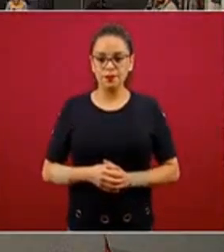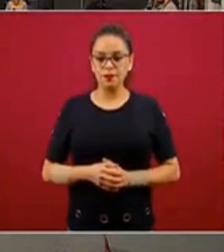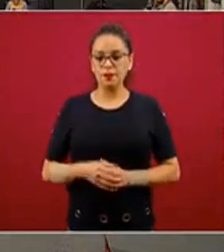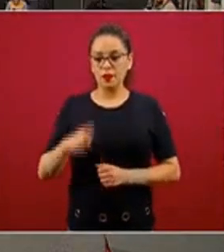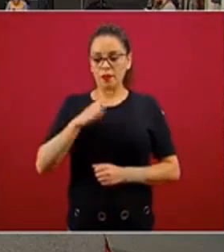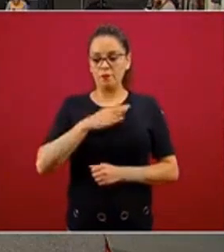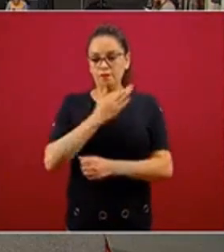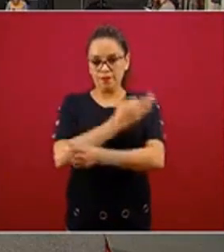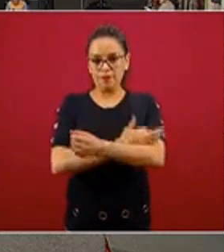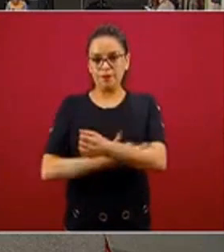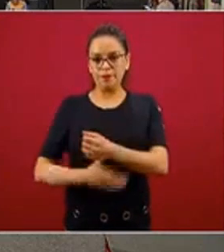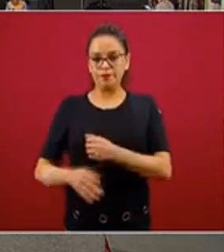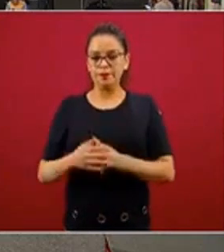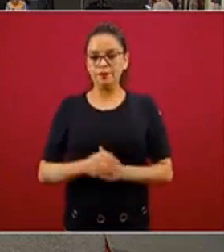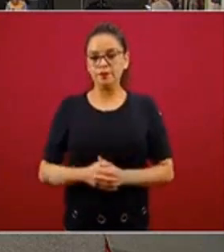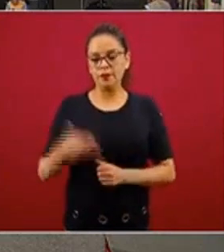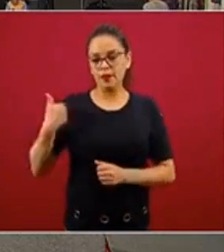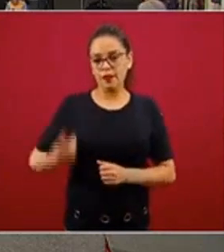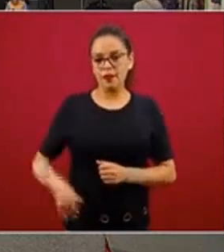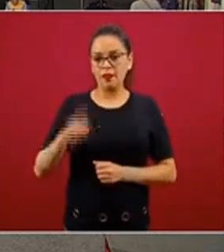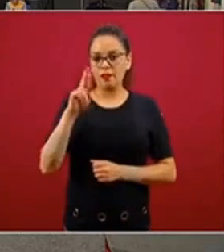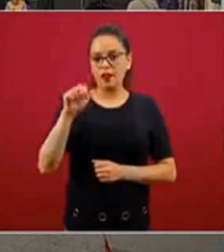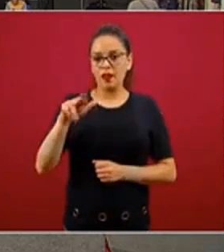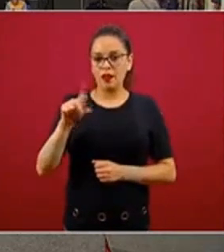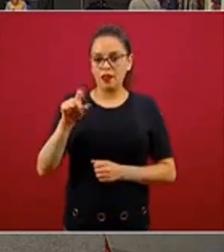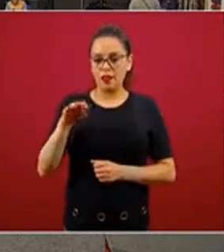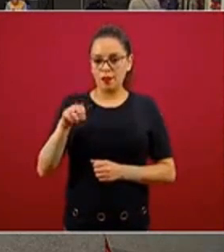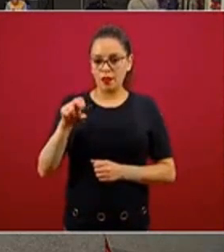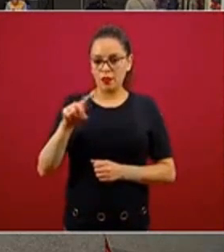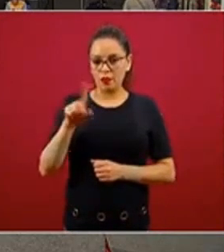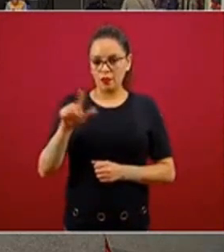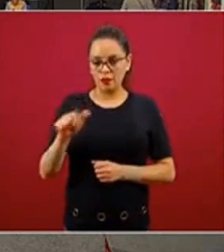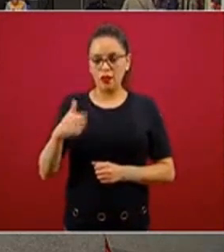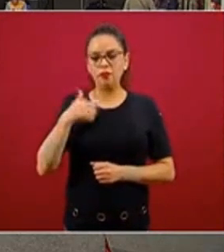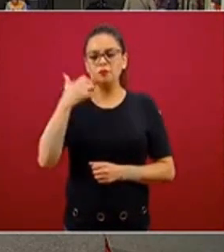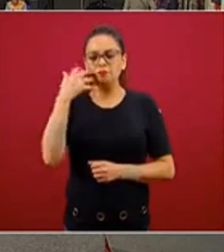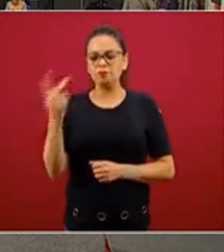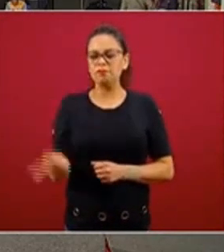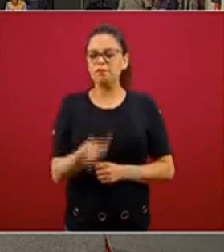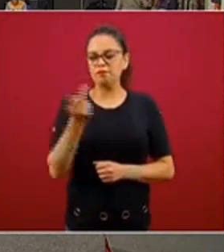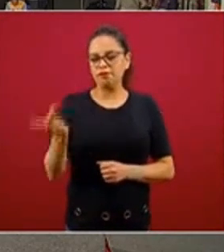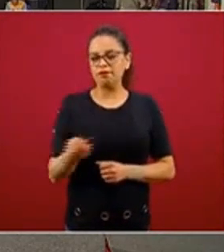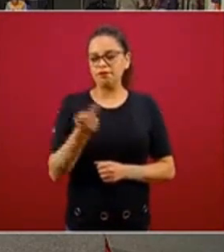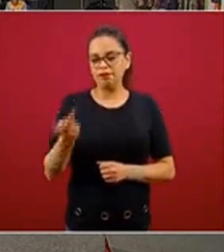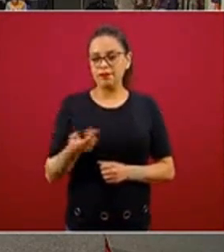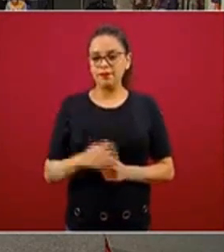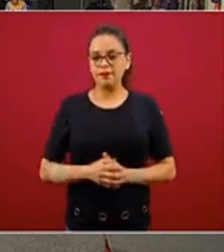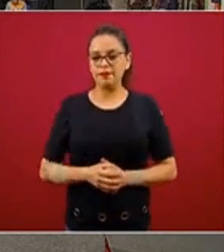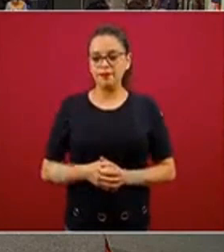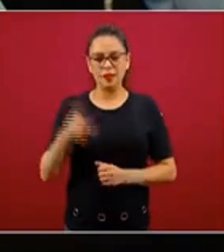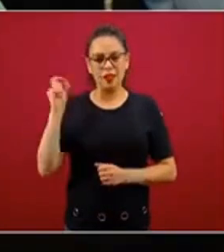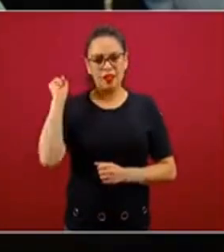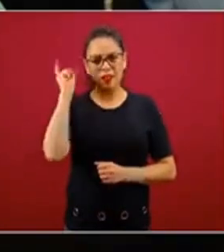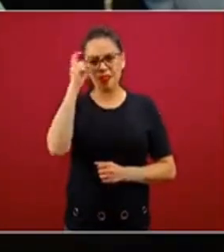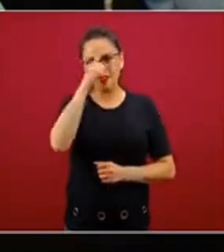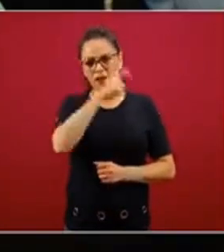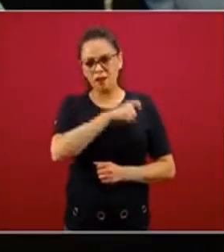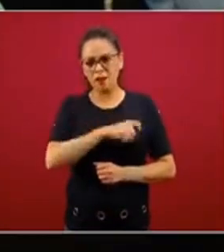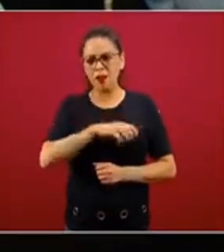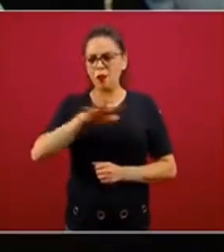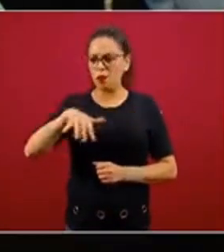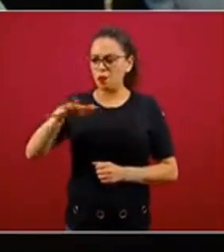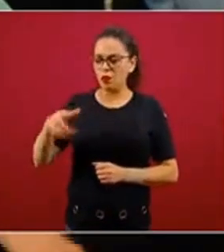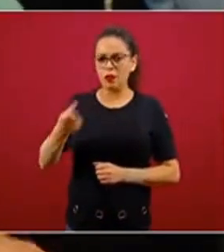Buenas tardes. Fernanda Mendoza para el canal Glucosa Atómica. Le quería preguntar por qué es difícil encontrar un medicamento que sea